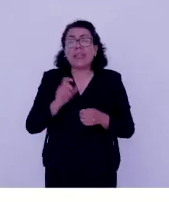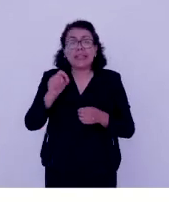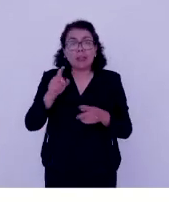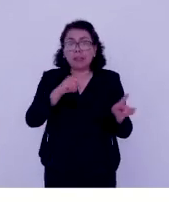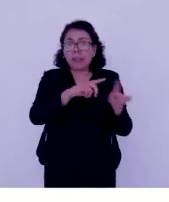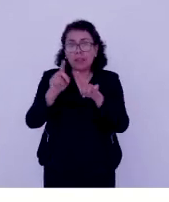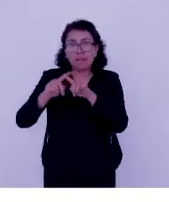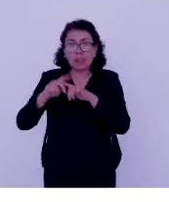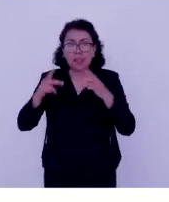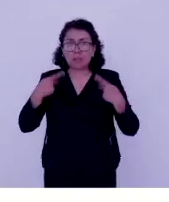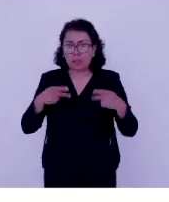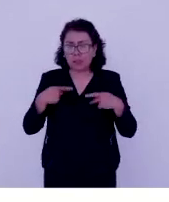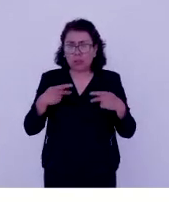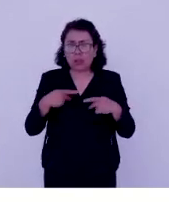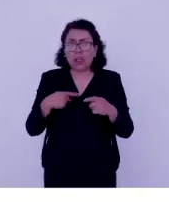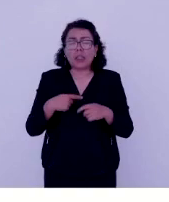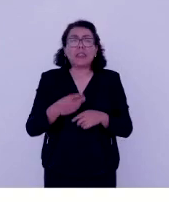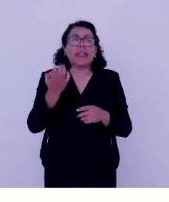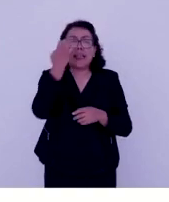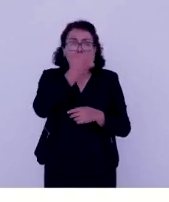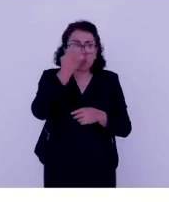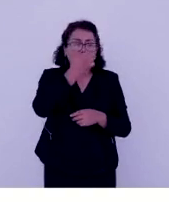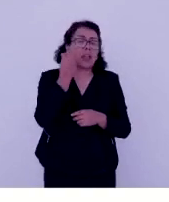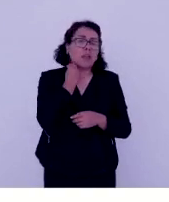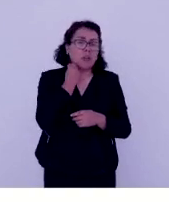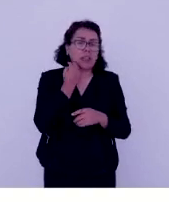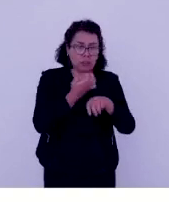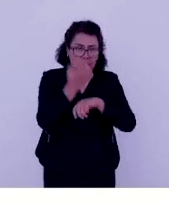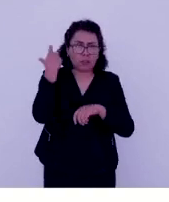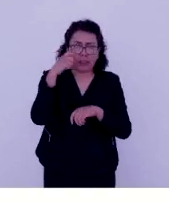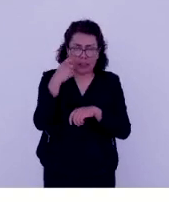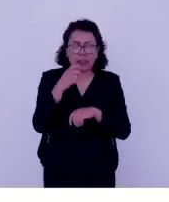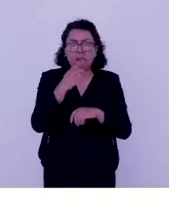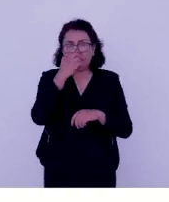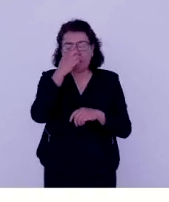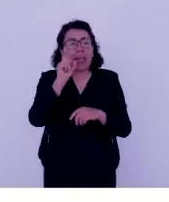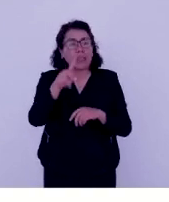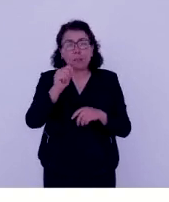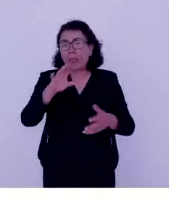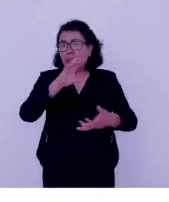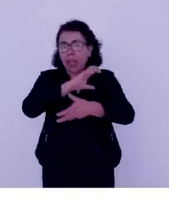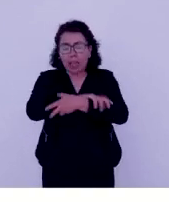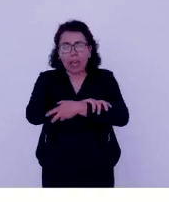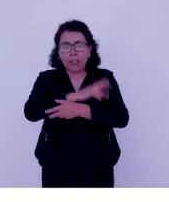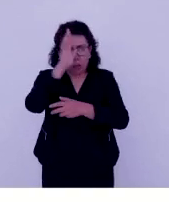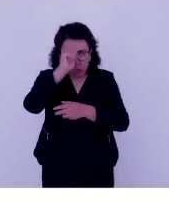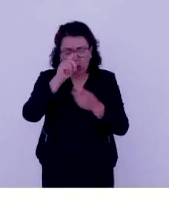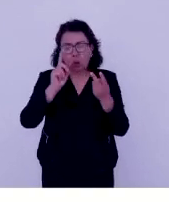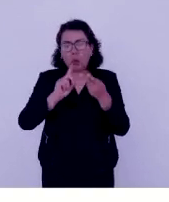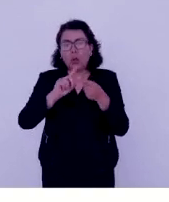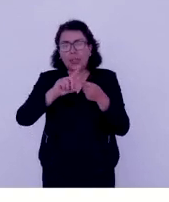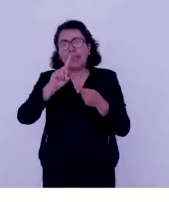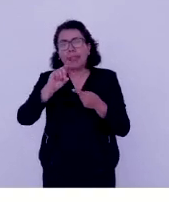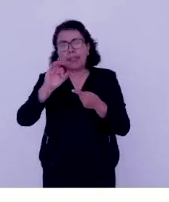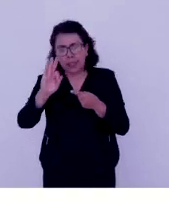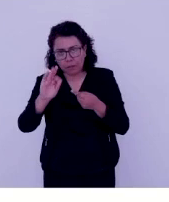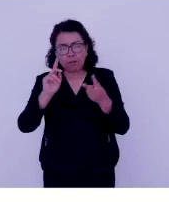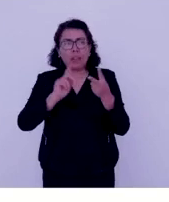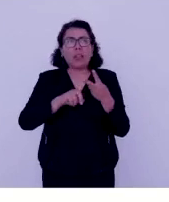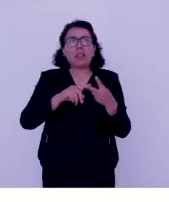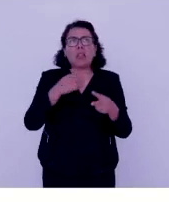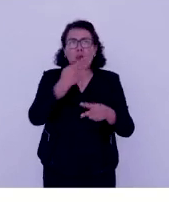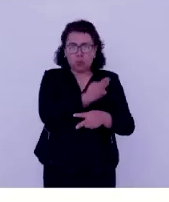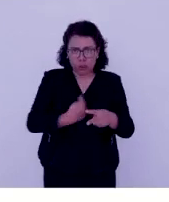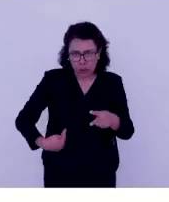la asociación Nacional de abogados de Querétaro también existe colaboración mutua con los sistemas Estatal y de los municipios de